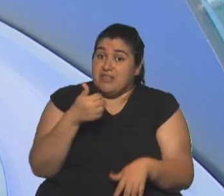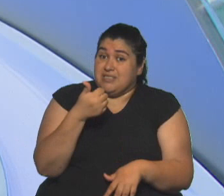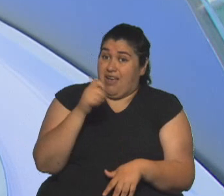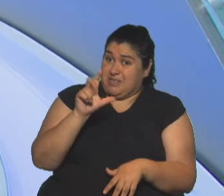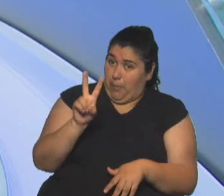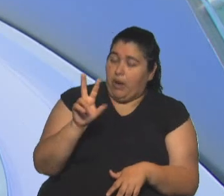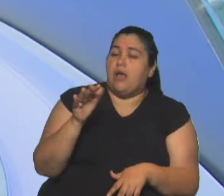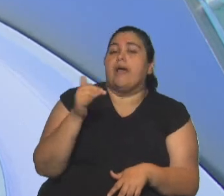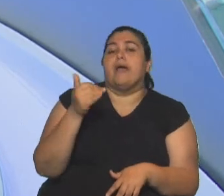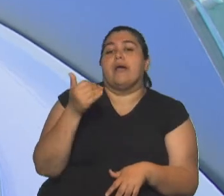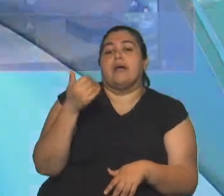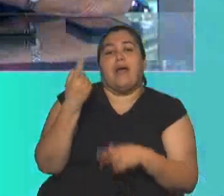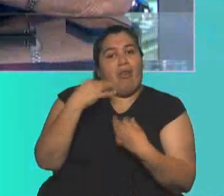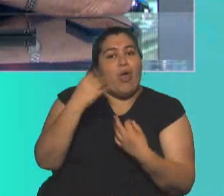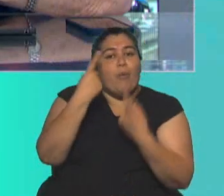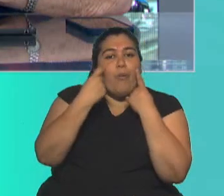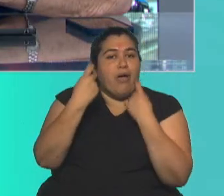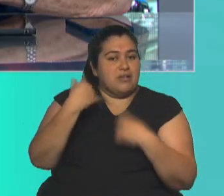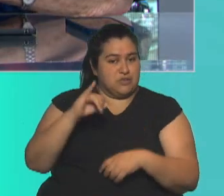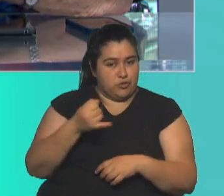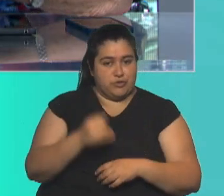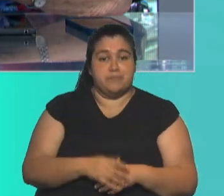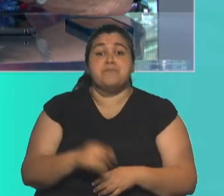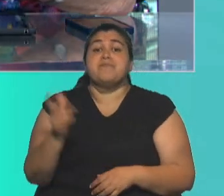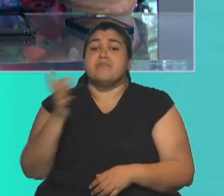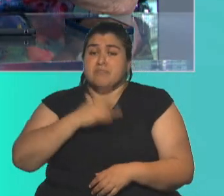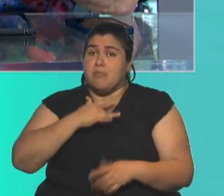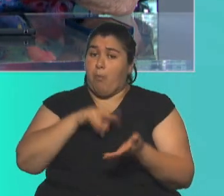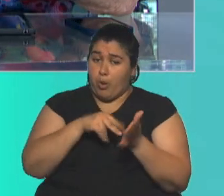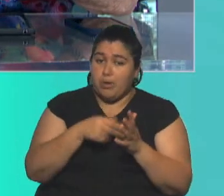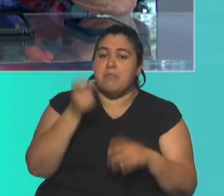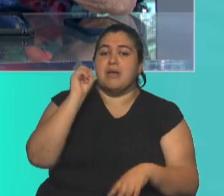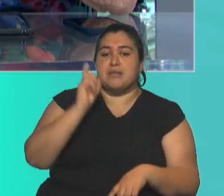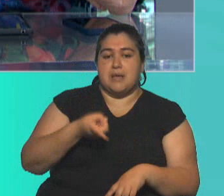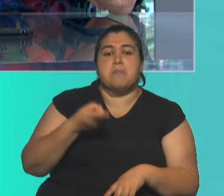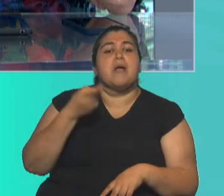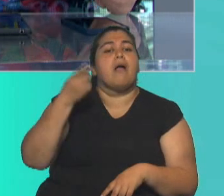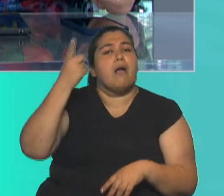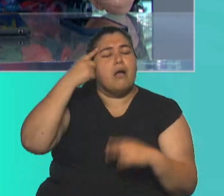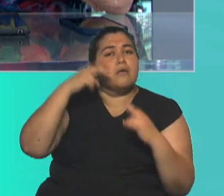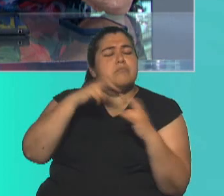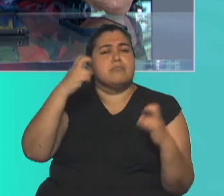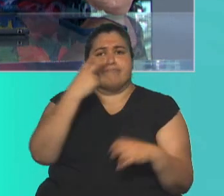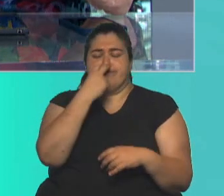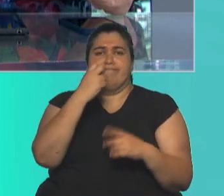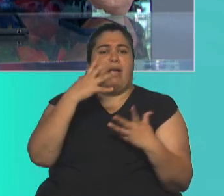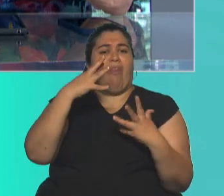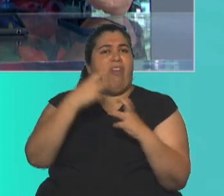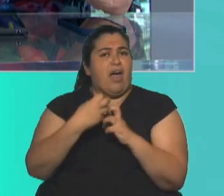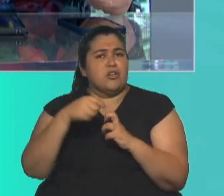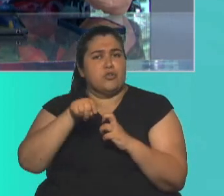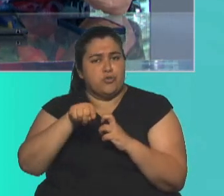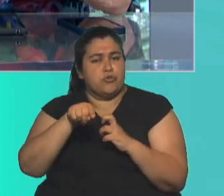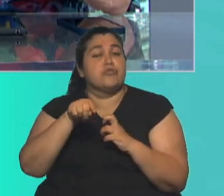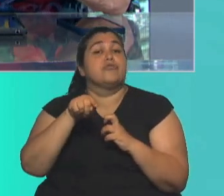no controlada. Enfermedad cardiovascular y también la neuropatía diabética, que son daños en